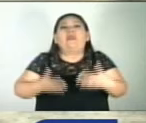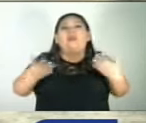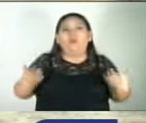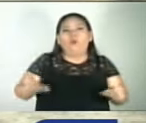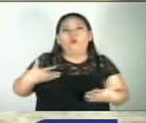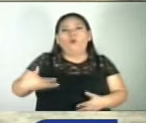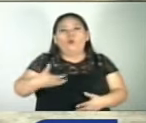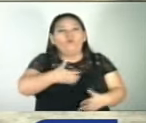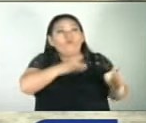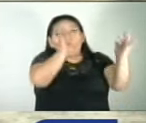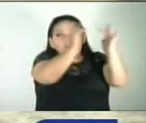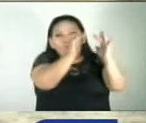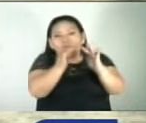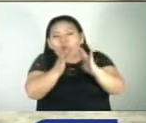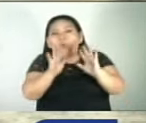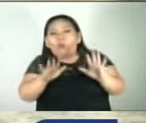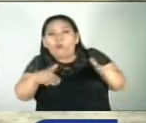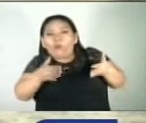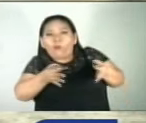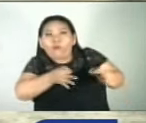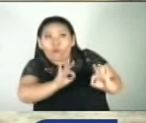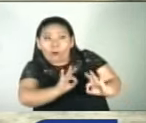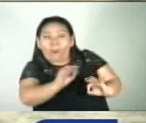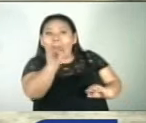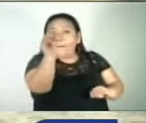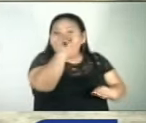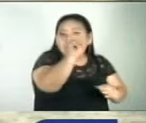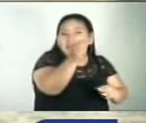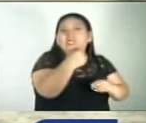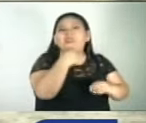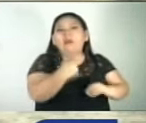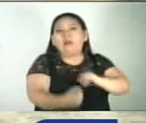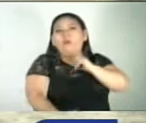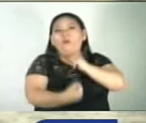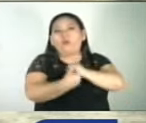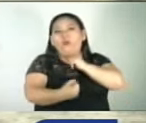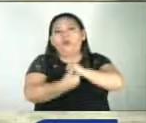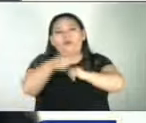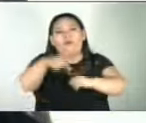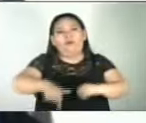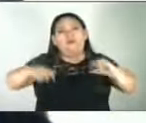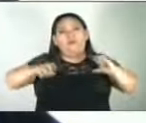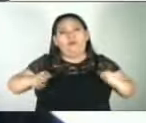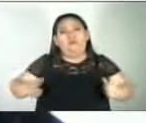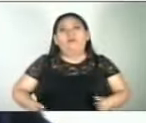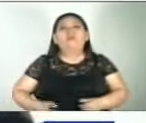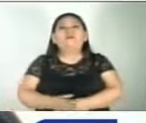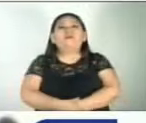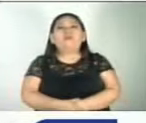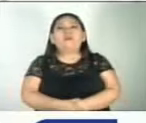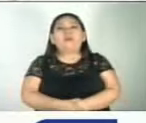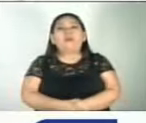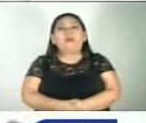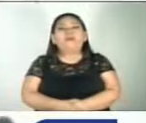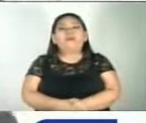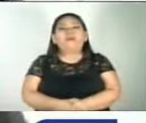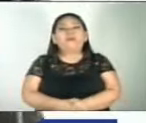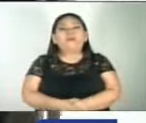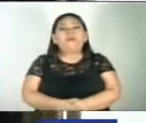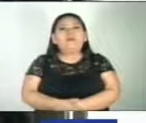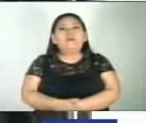estamos buscando esos mecanismos de financiamiento apoyados por el gobierno de Salvador. Se va, don, se va. Venga, venga.